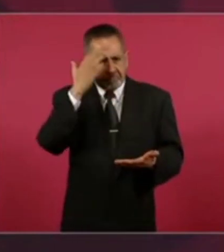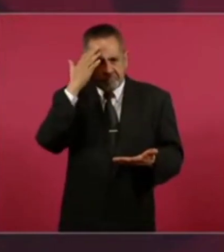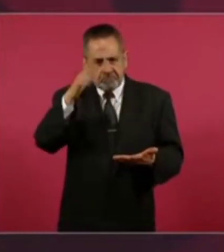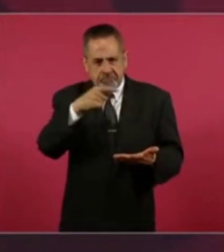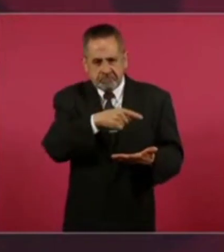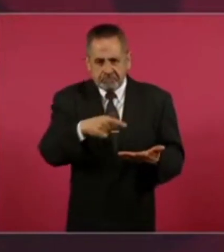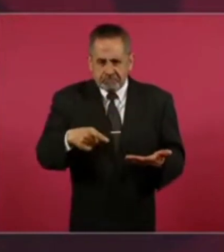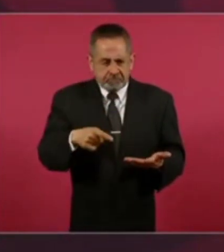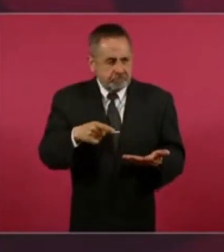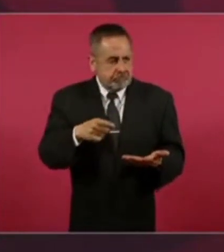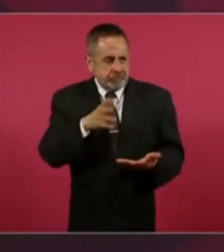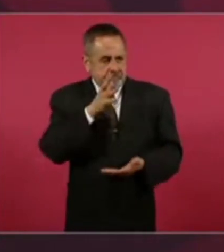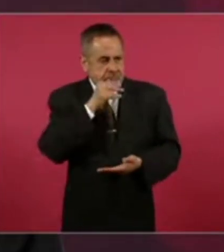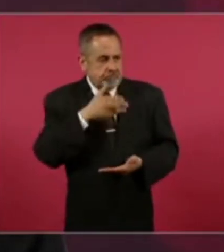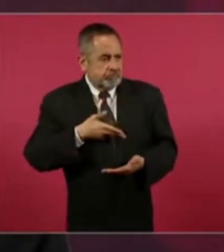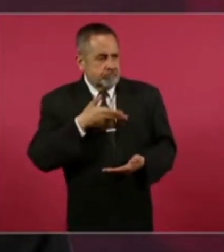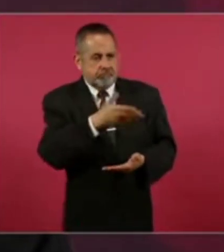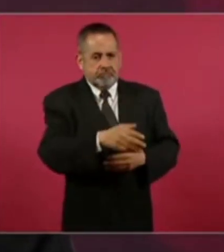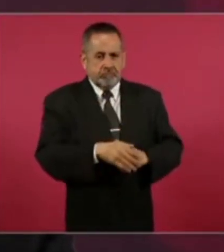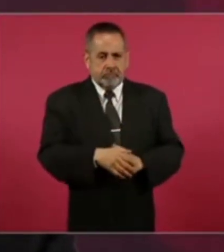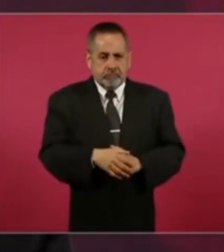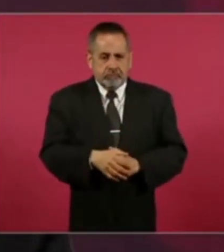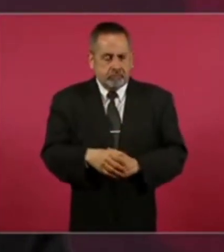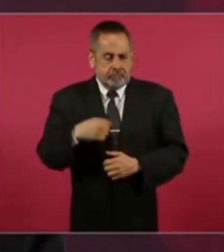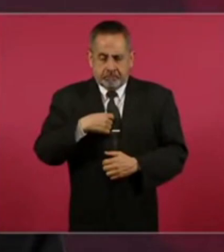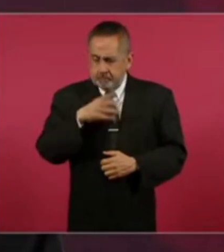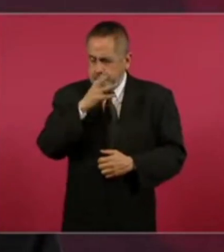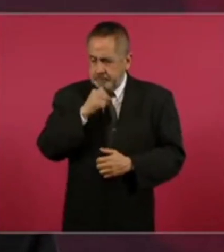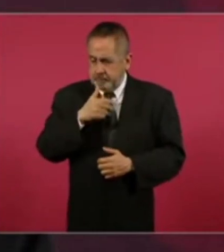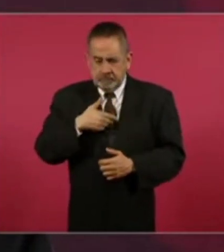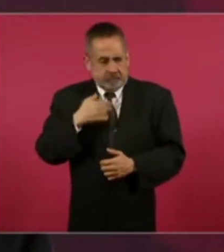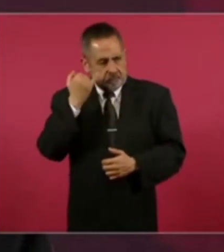yo no lo puedo proponer, el presidente no puede